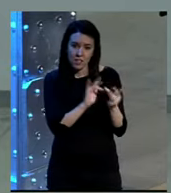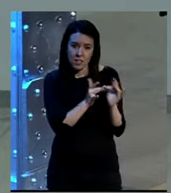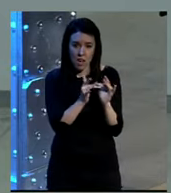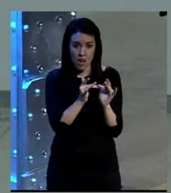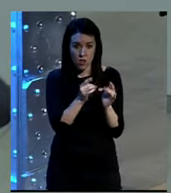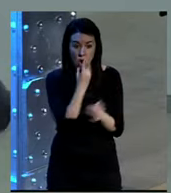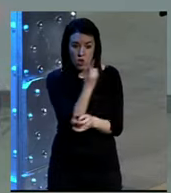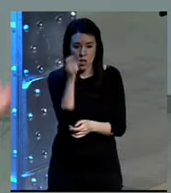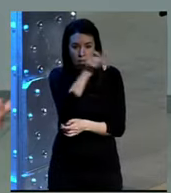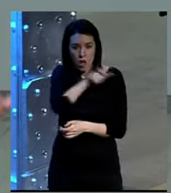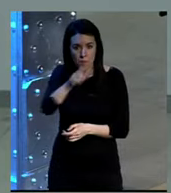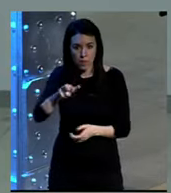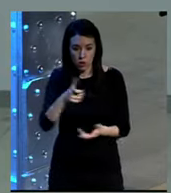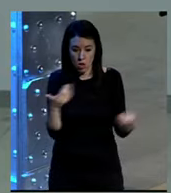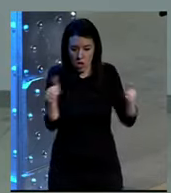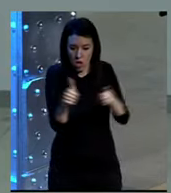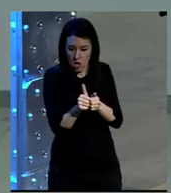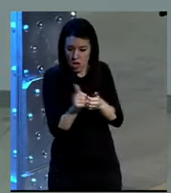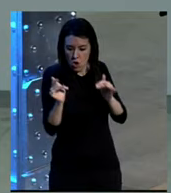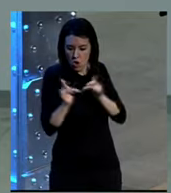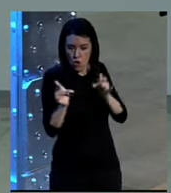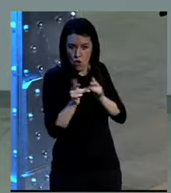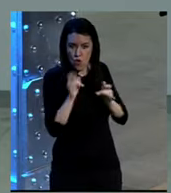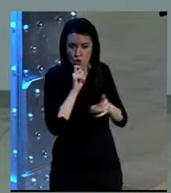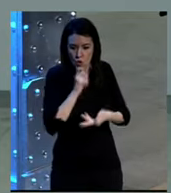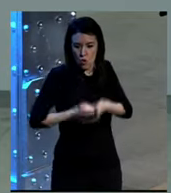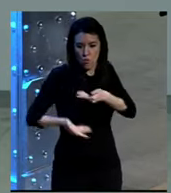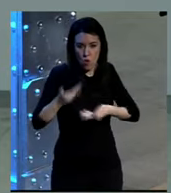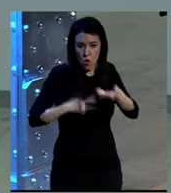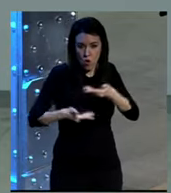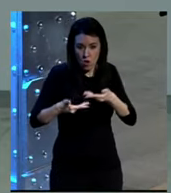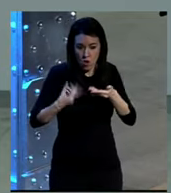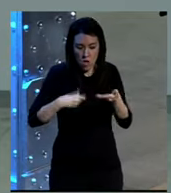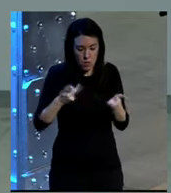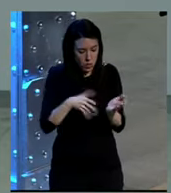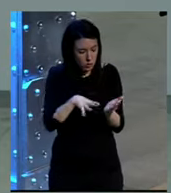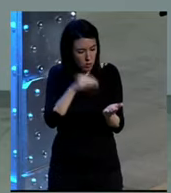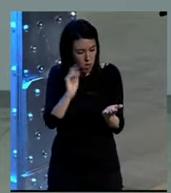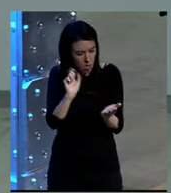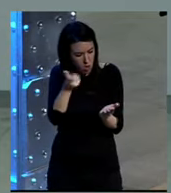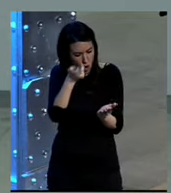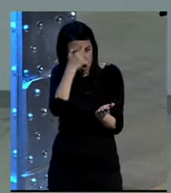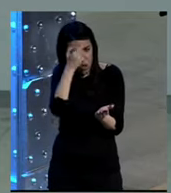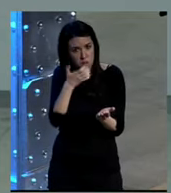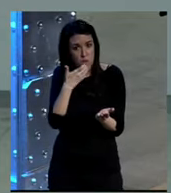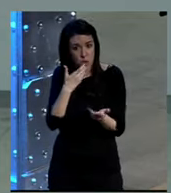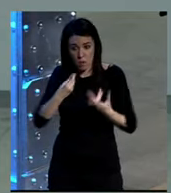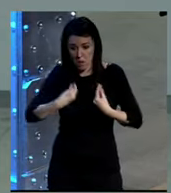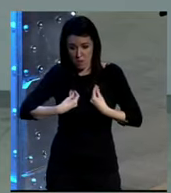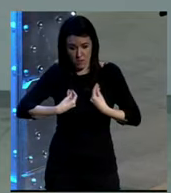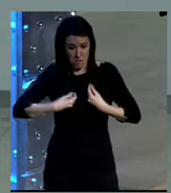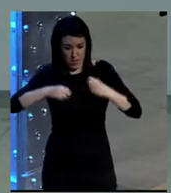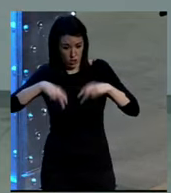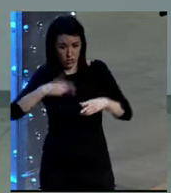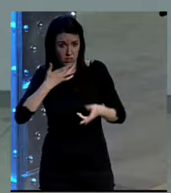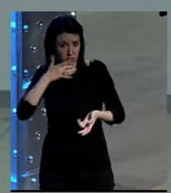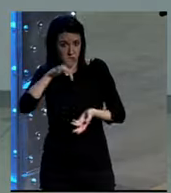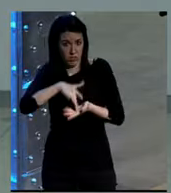cada telegrafista con su colateral, y lo que eso significaba, pues transmite unos conceptos que el que no lo haya vivido es